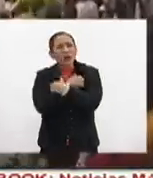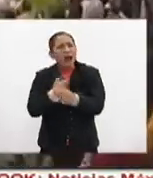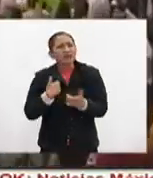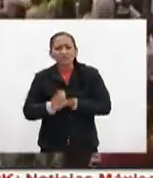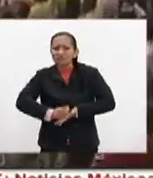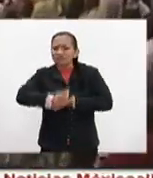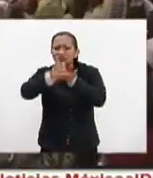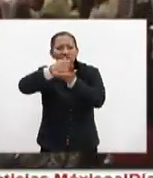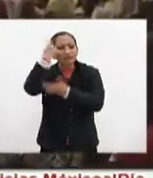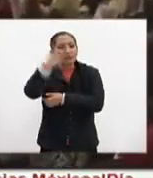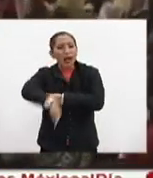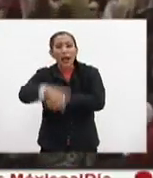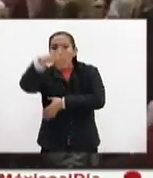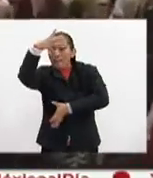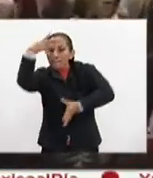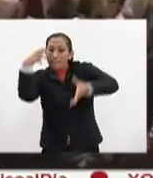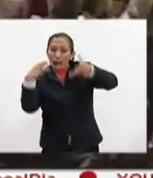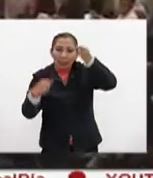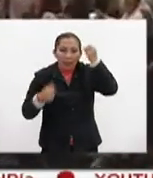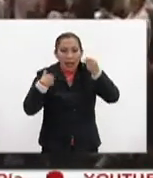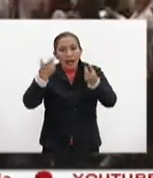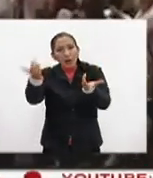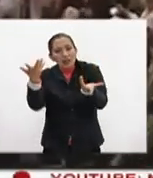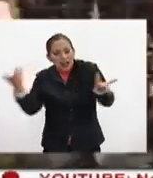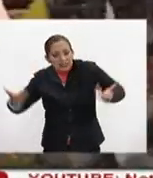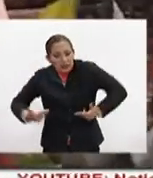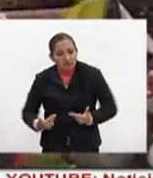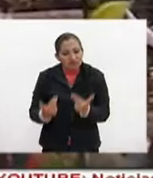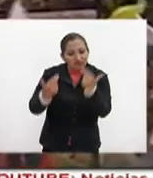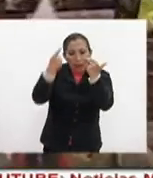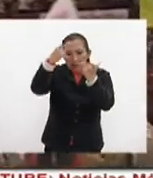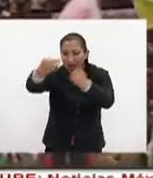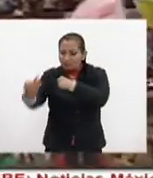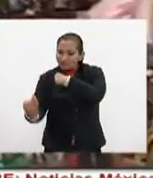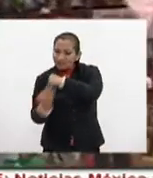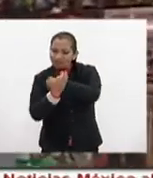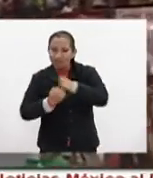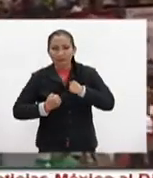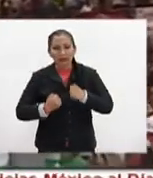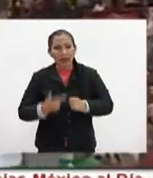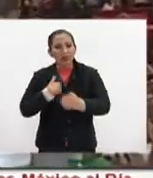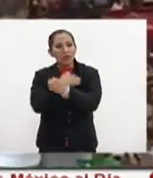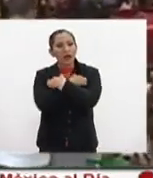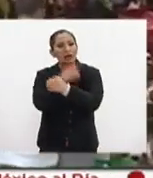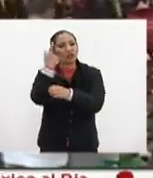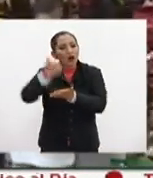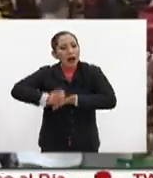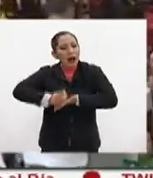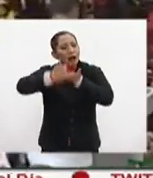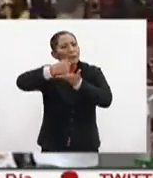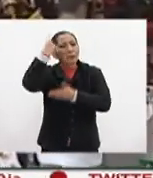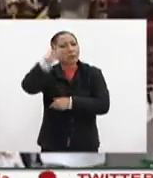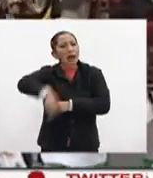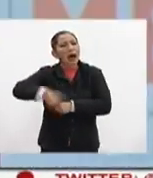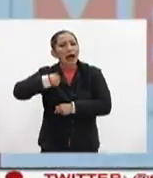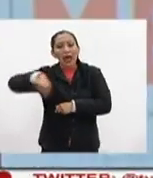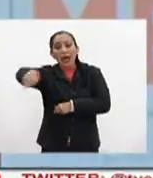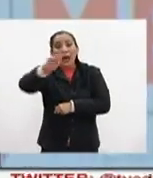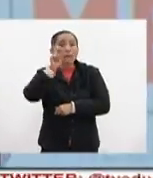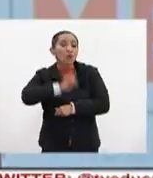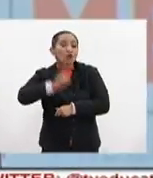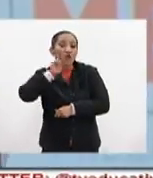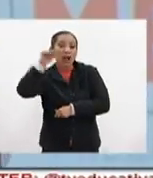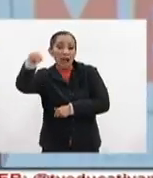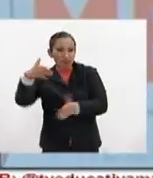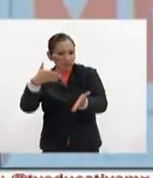nos ayude a aprender, a emprender, a fortalecer. Educación que nos ayude a que las mujeres